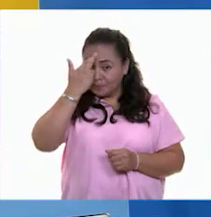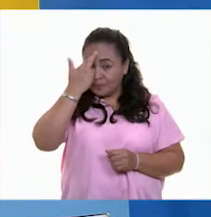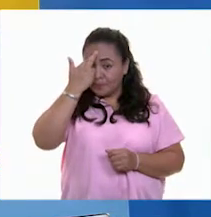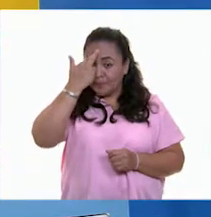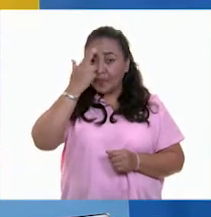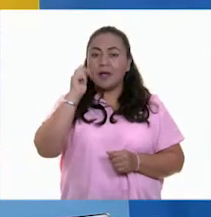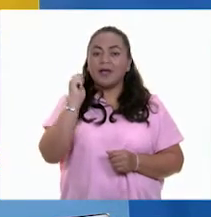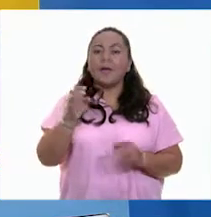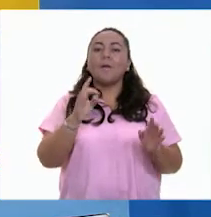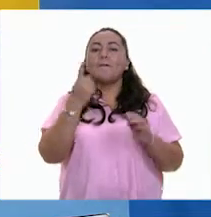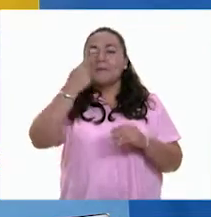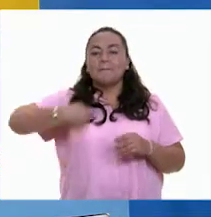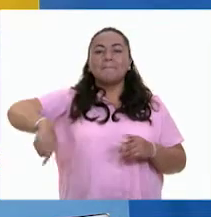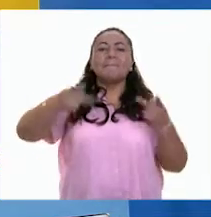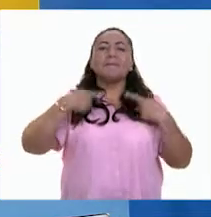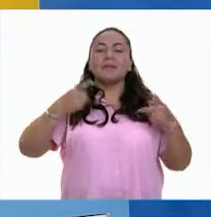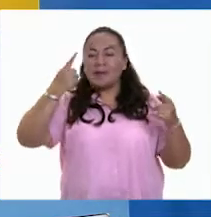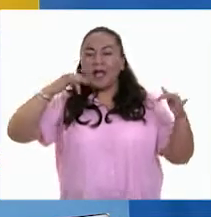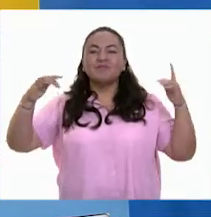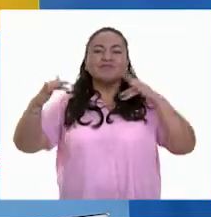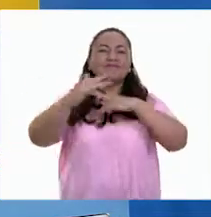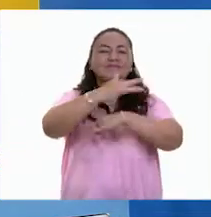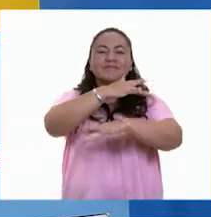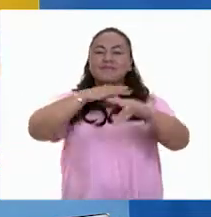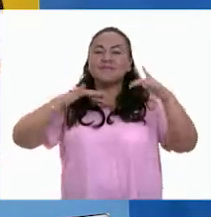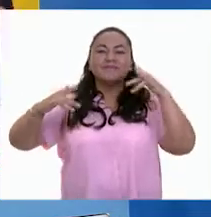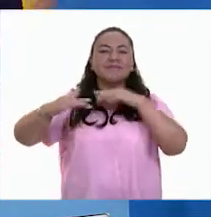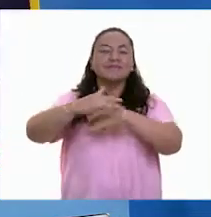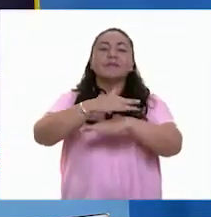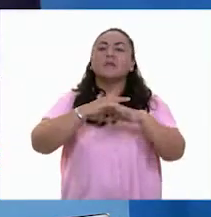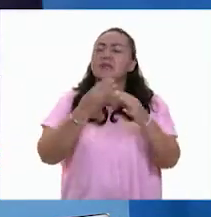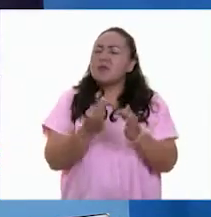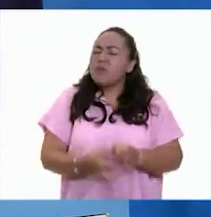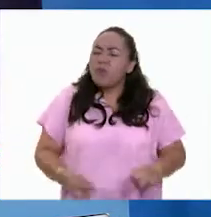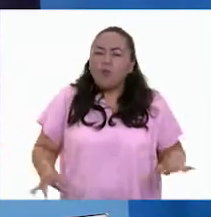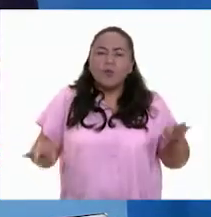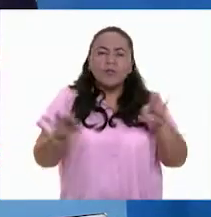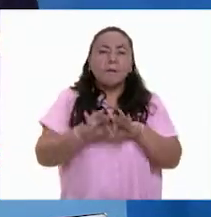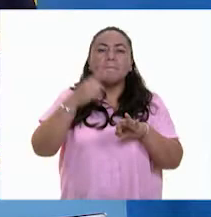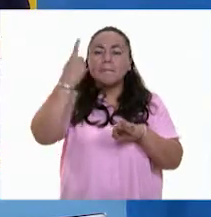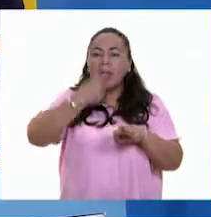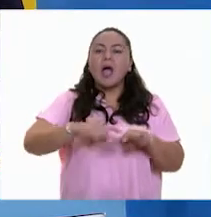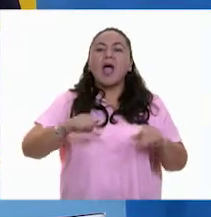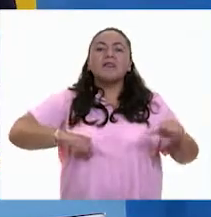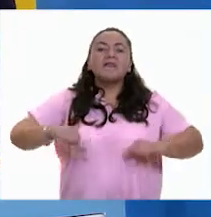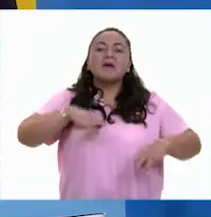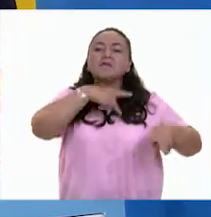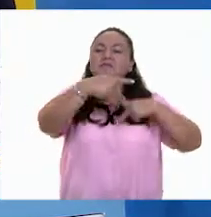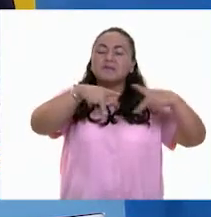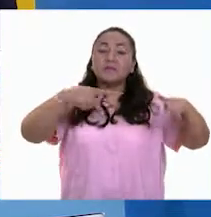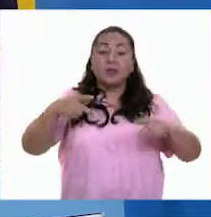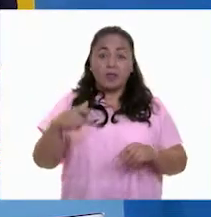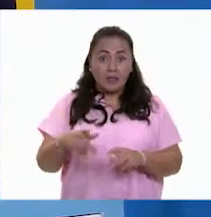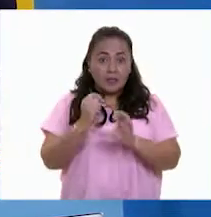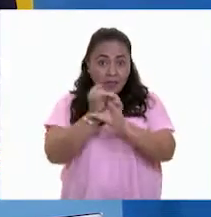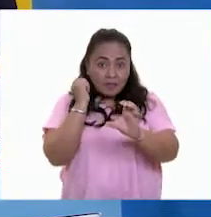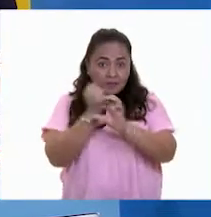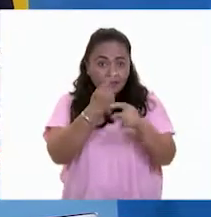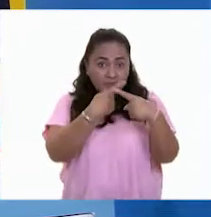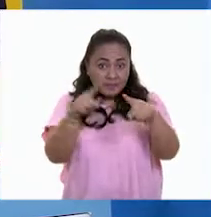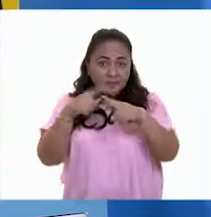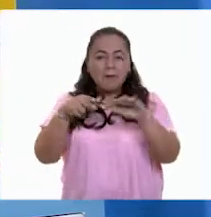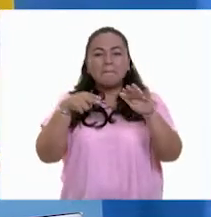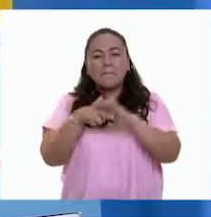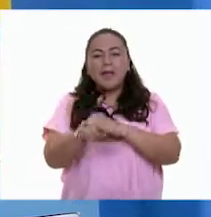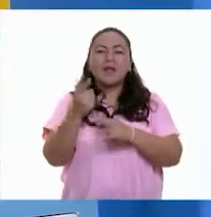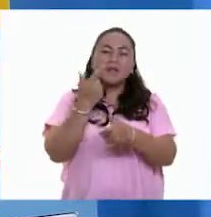la movilidad de las personas es muy importante para realizar múltiples actividades y el uso de transporte es indispensable,